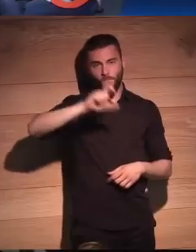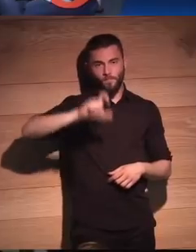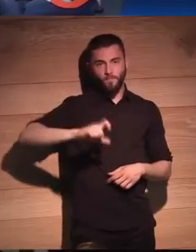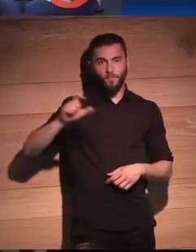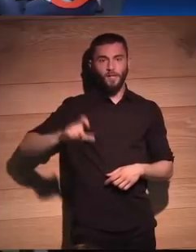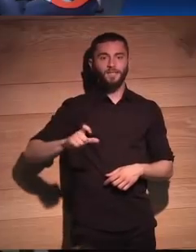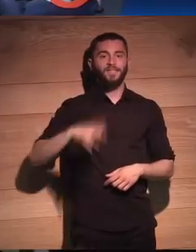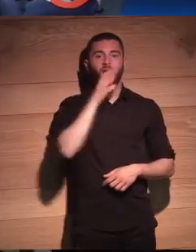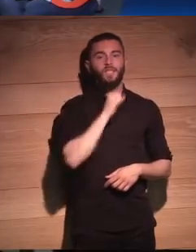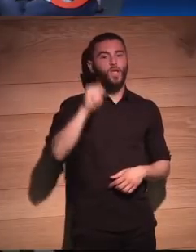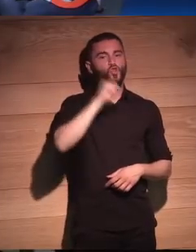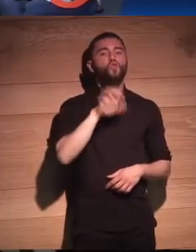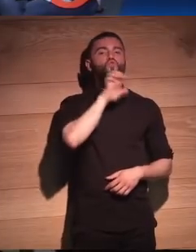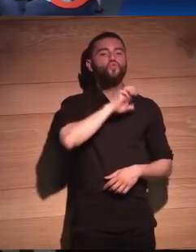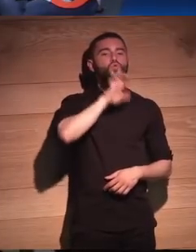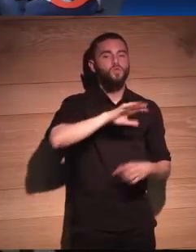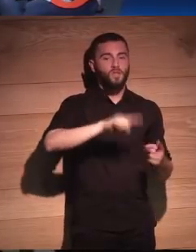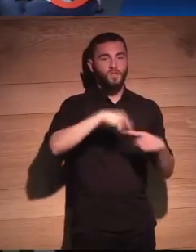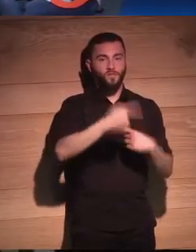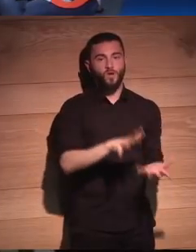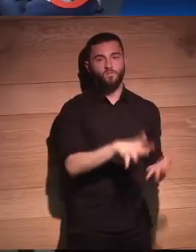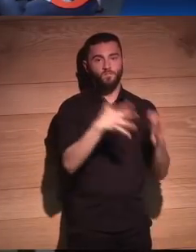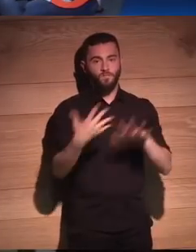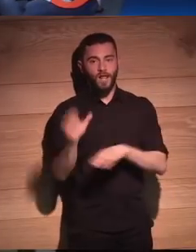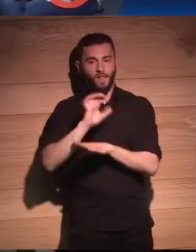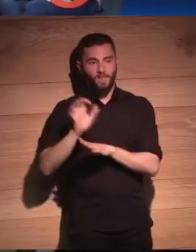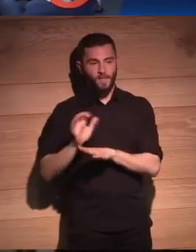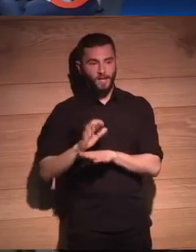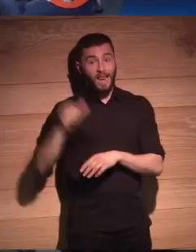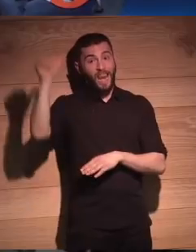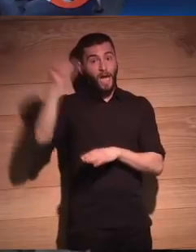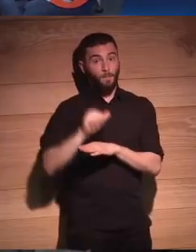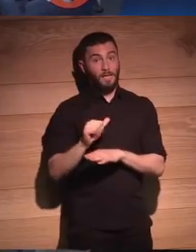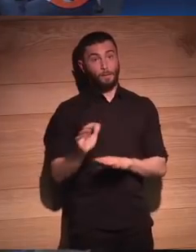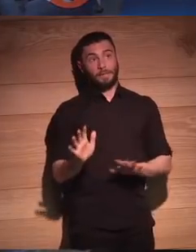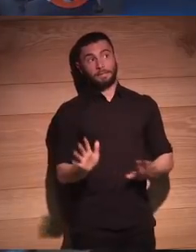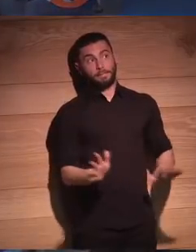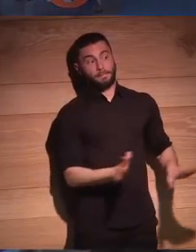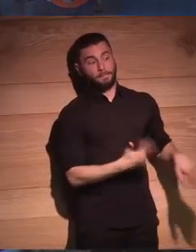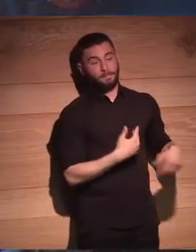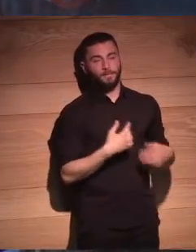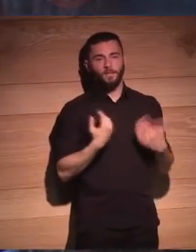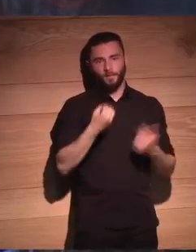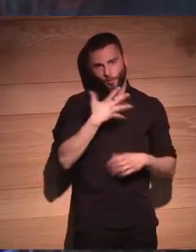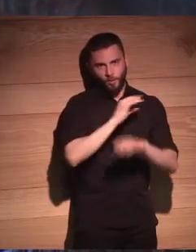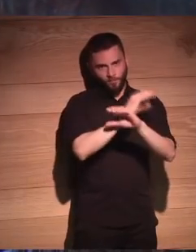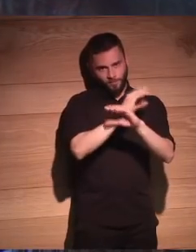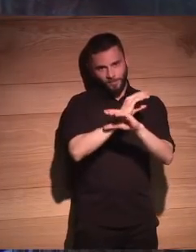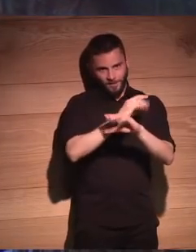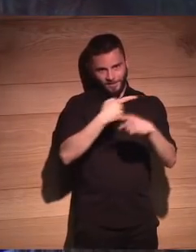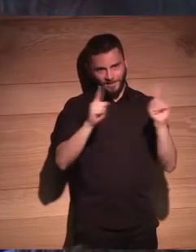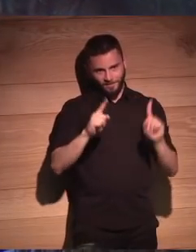se llevó al cine también, ¿no? La película, mejor decir que podemos correr un tupido velo, pero el TVO tiene otra gracia,